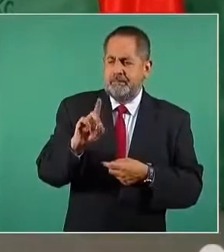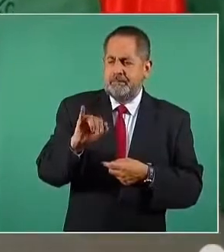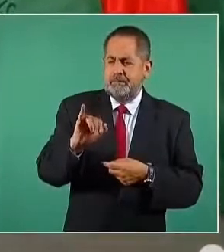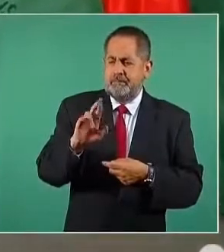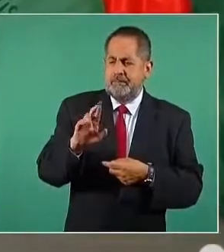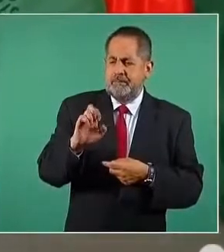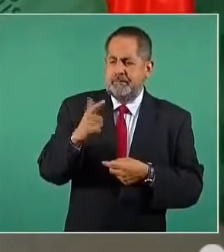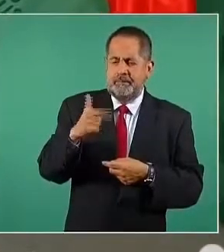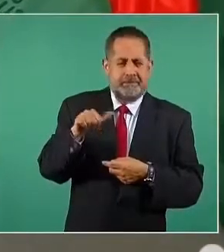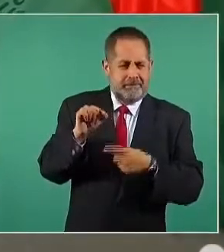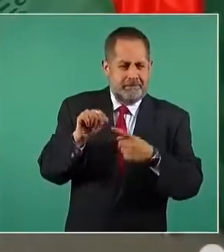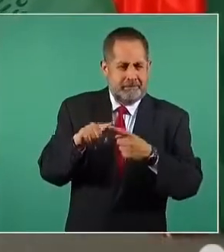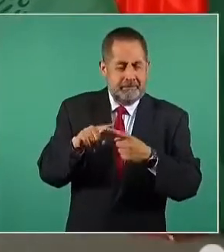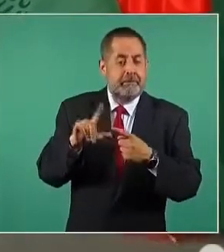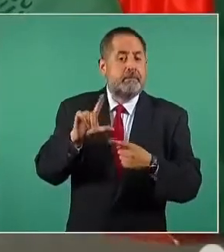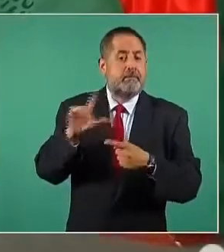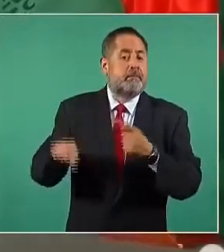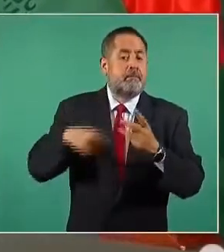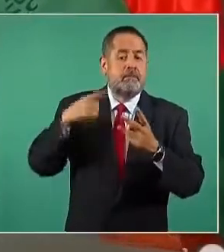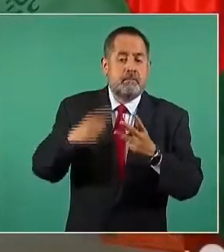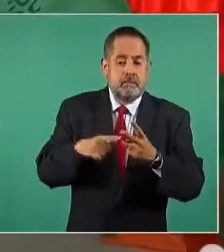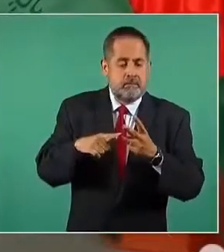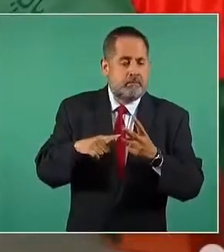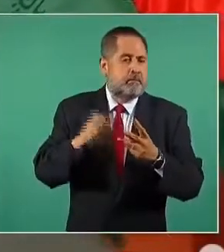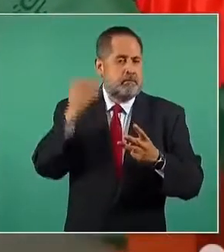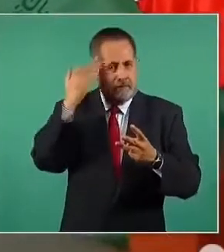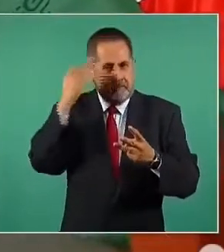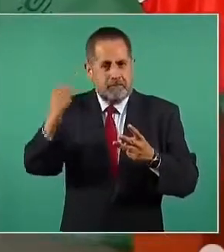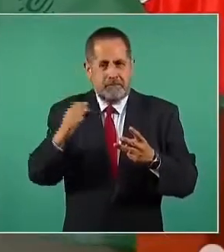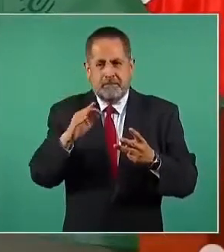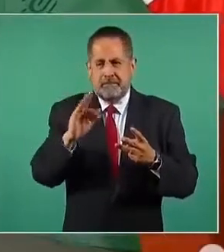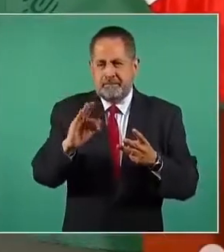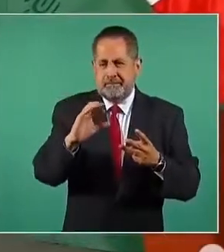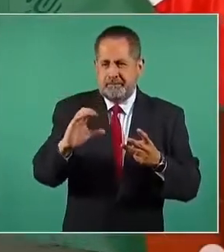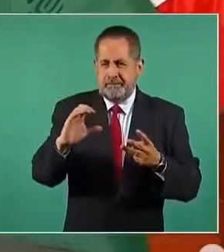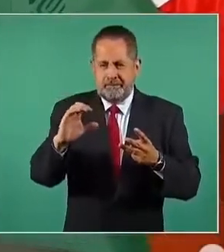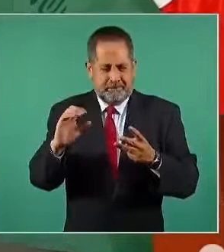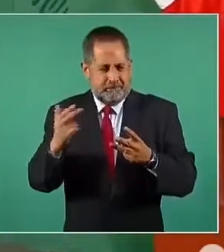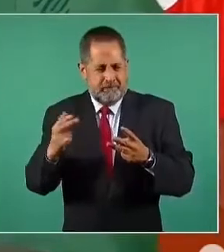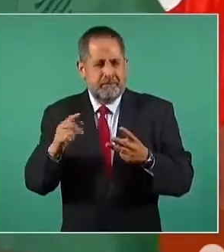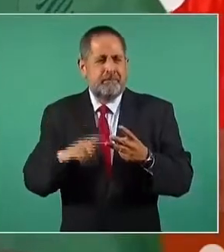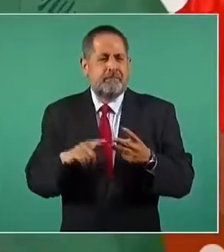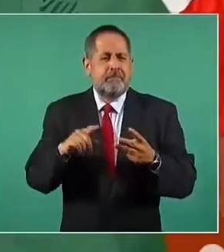Luego, en la época de Fox y Calderón, crearon otro organismo,